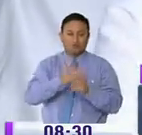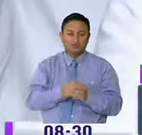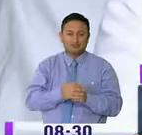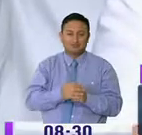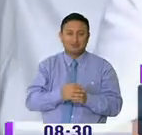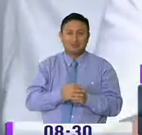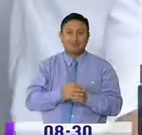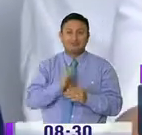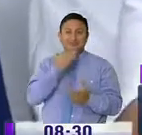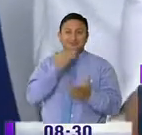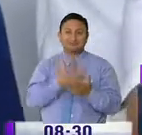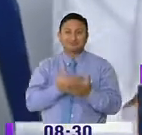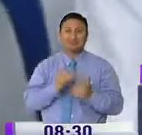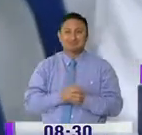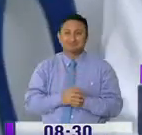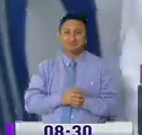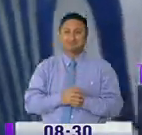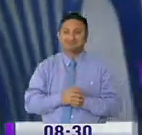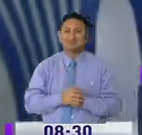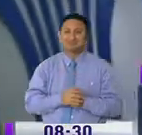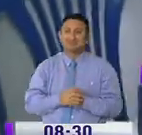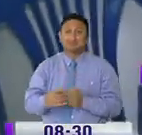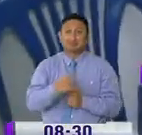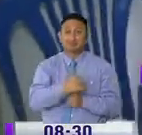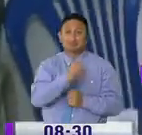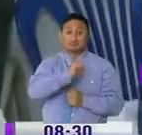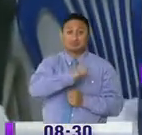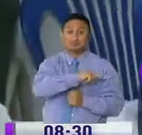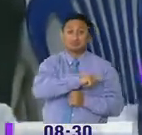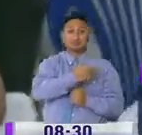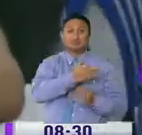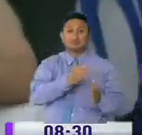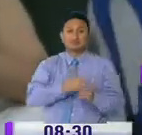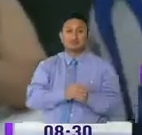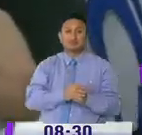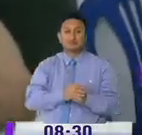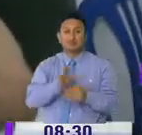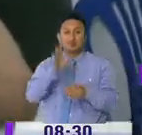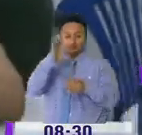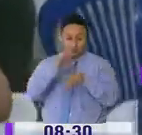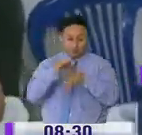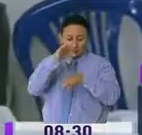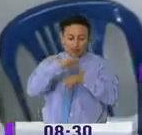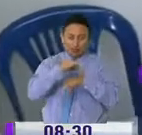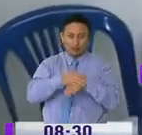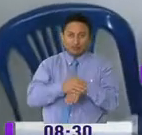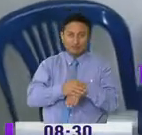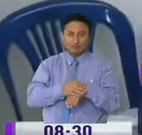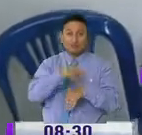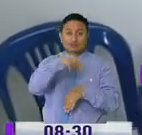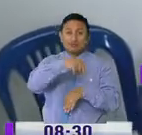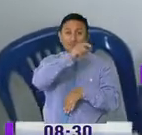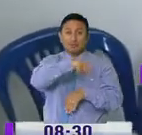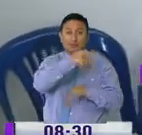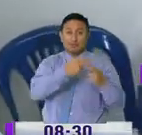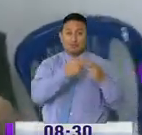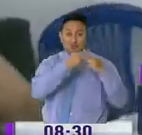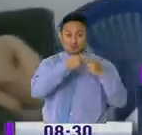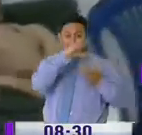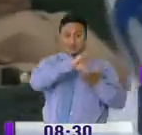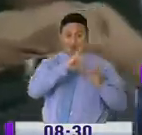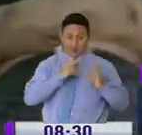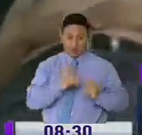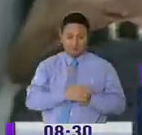gracias, así es. Eso es en lo que consiste precisamente la acupuntura, pero también vamos a hablar con una de las encargadas del centro de salud. Muy buenos